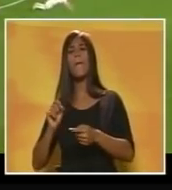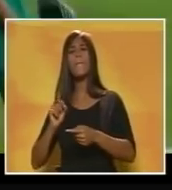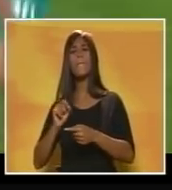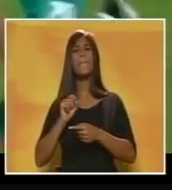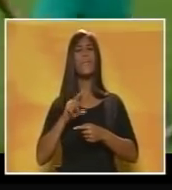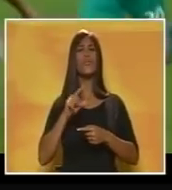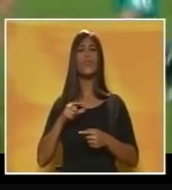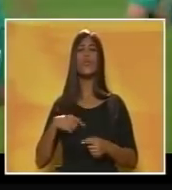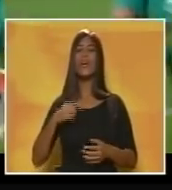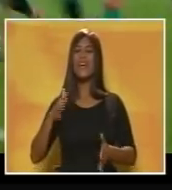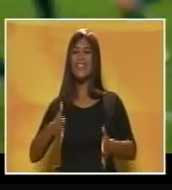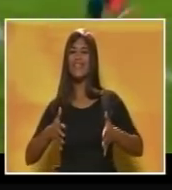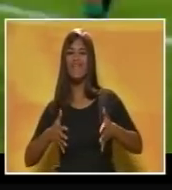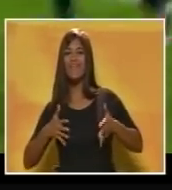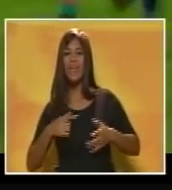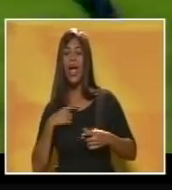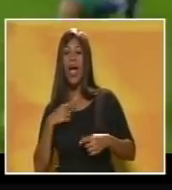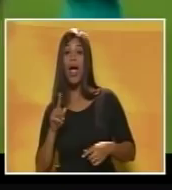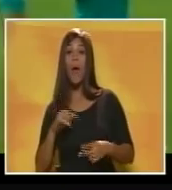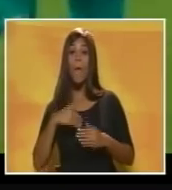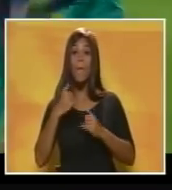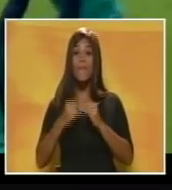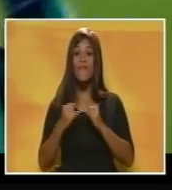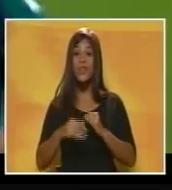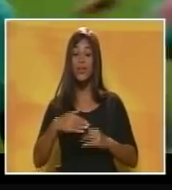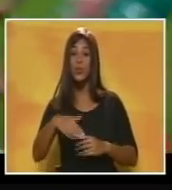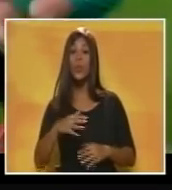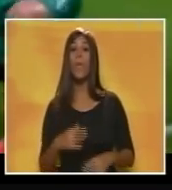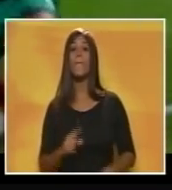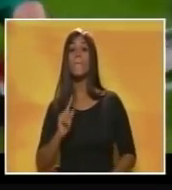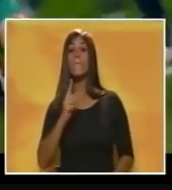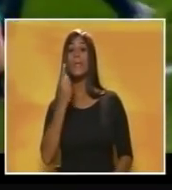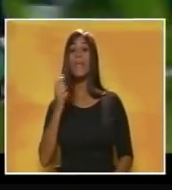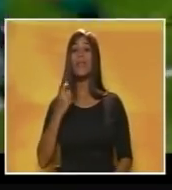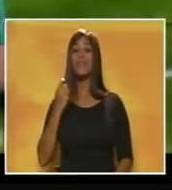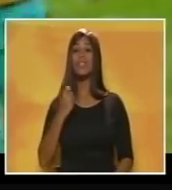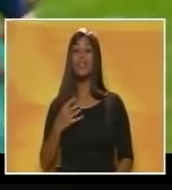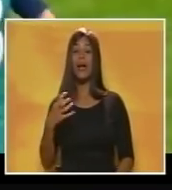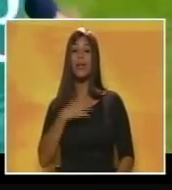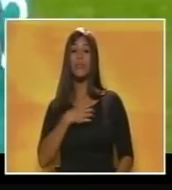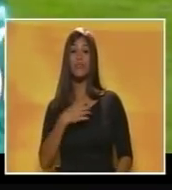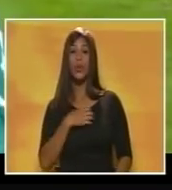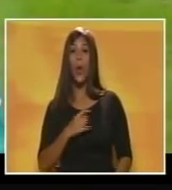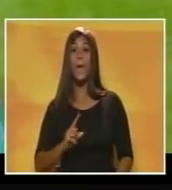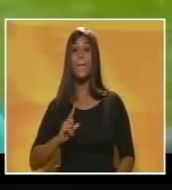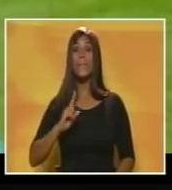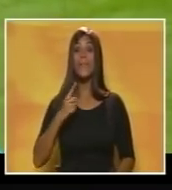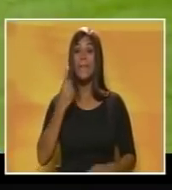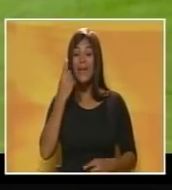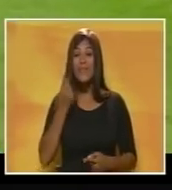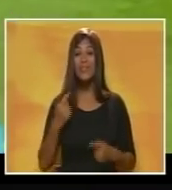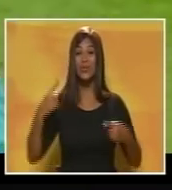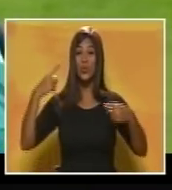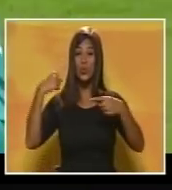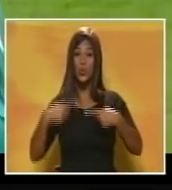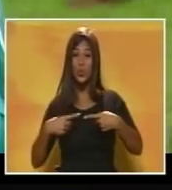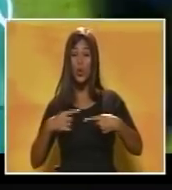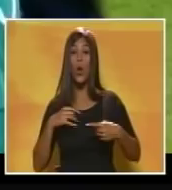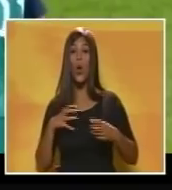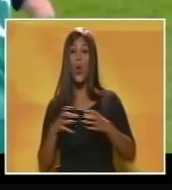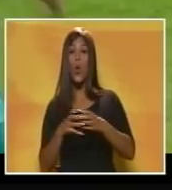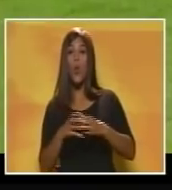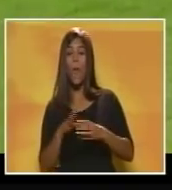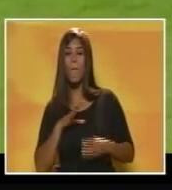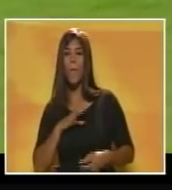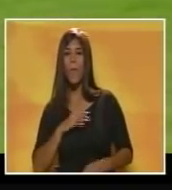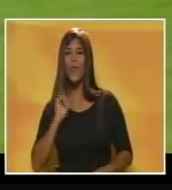agónica clasificación a los Spurs, que jugarán su primera final de Champions. Es el primer enfrentamiento entre equipos